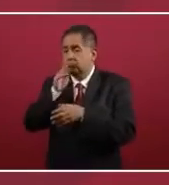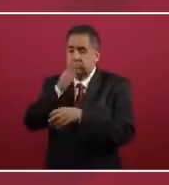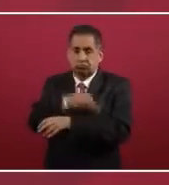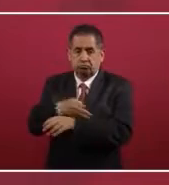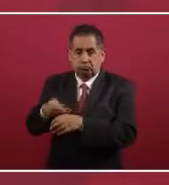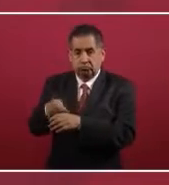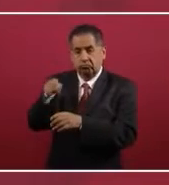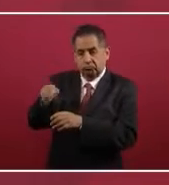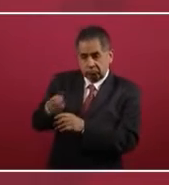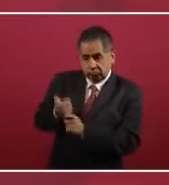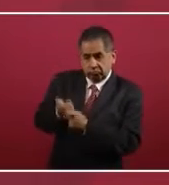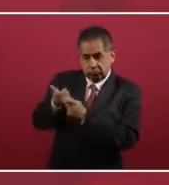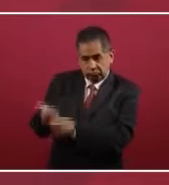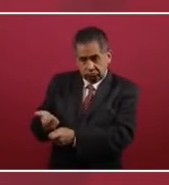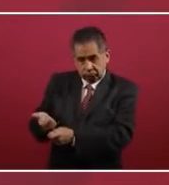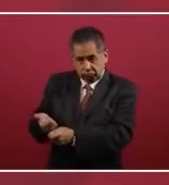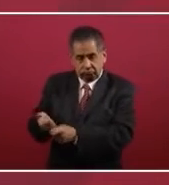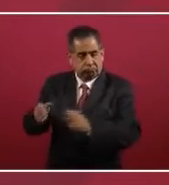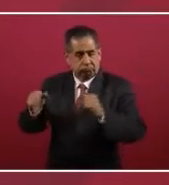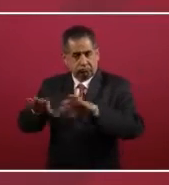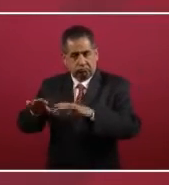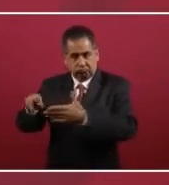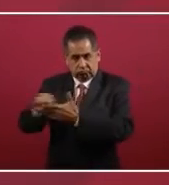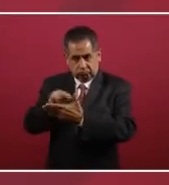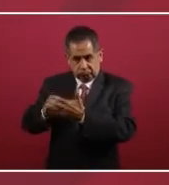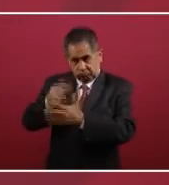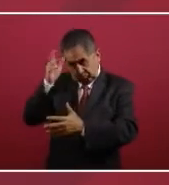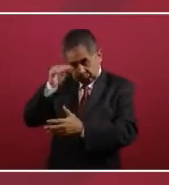de familia en una asamblea.